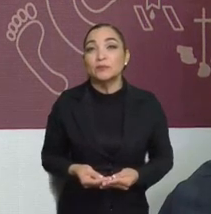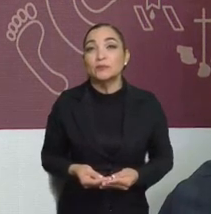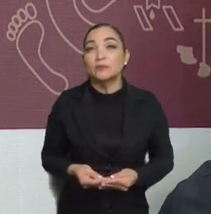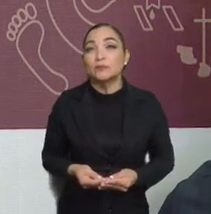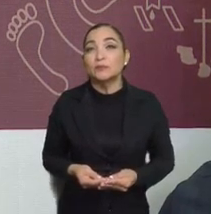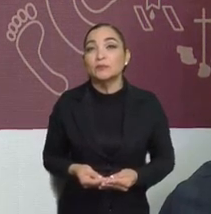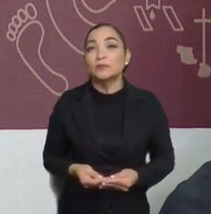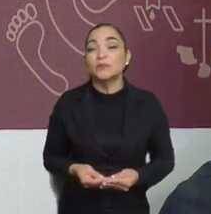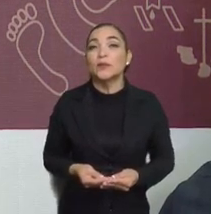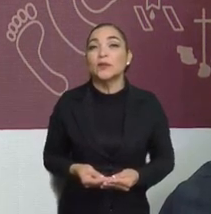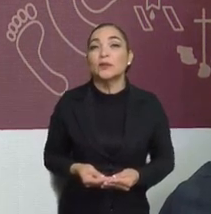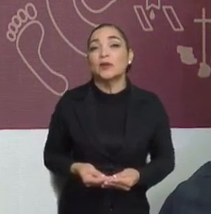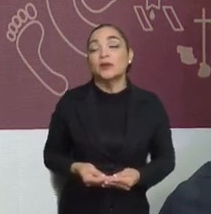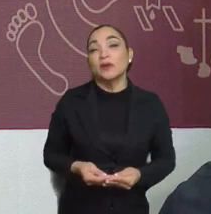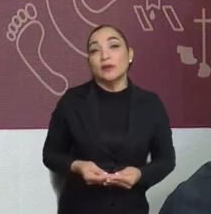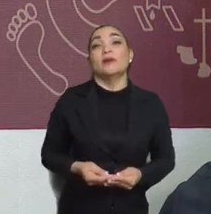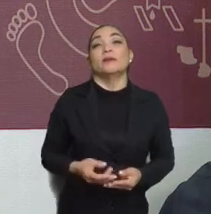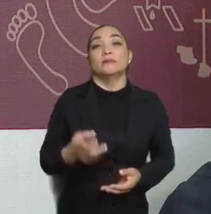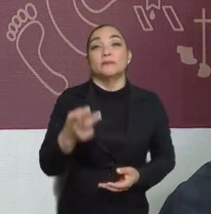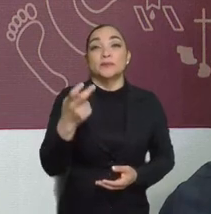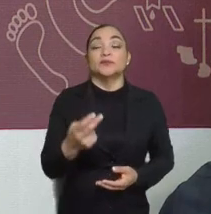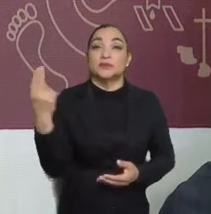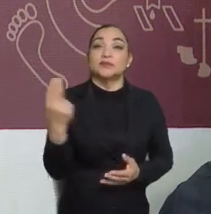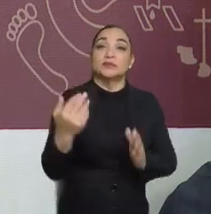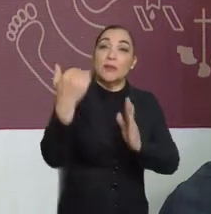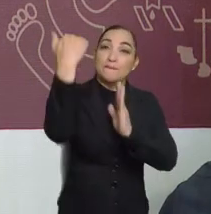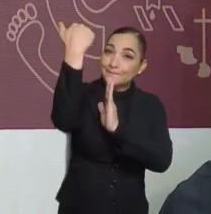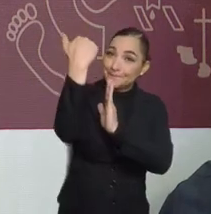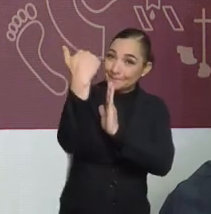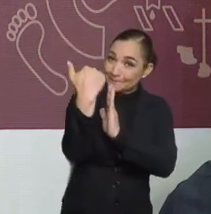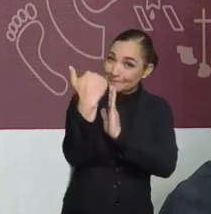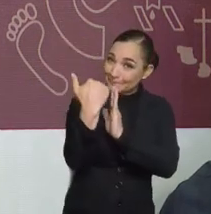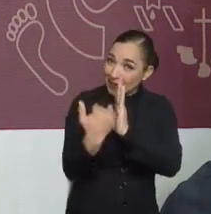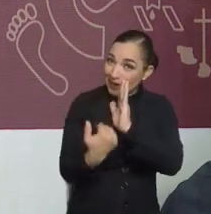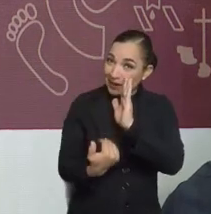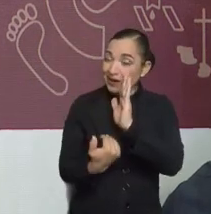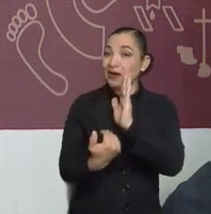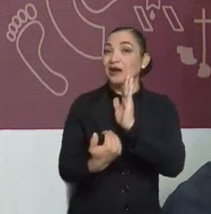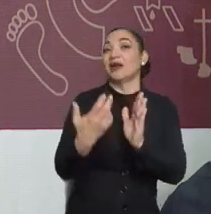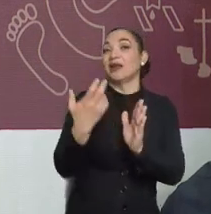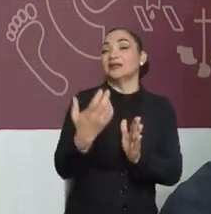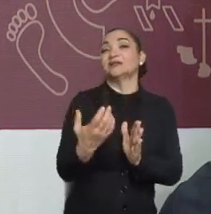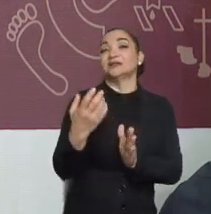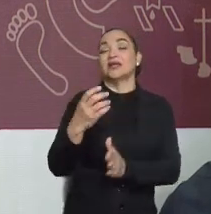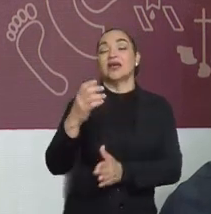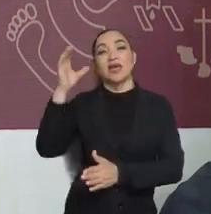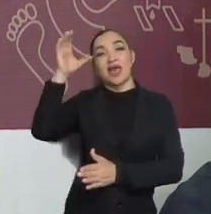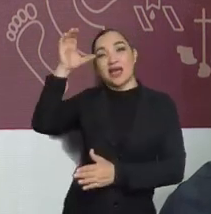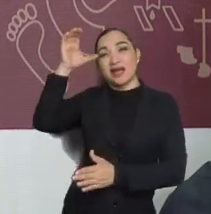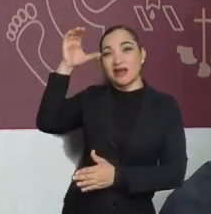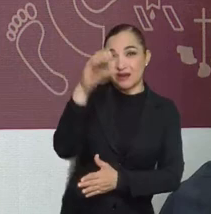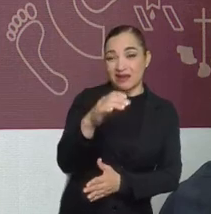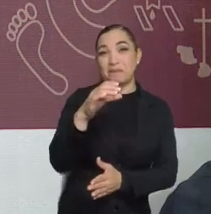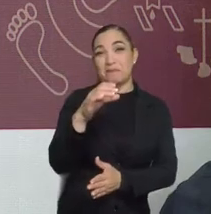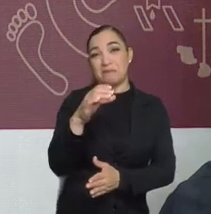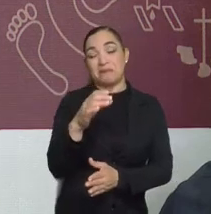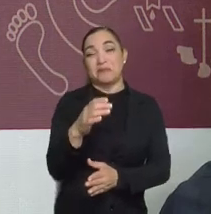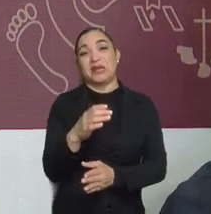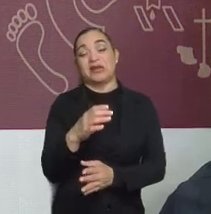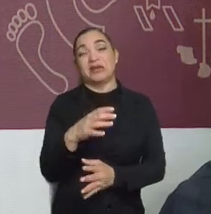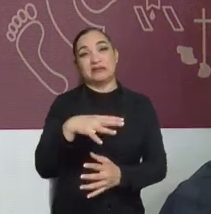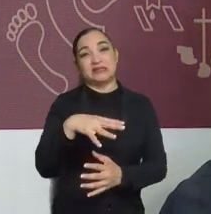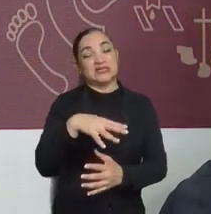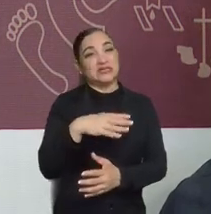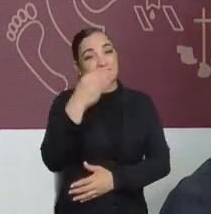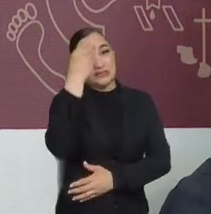la baja de este delito cruel contra las mujeres,